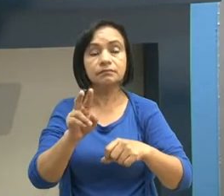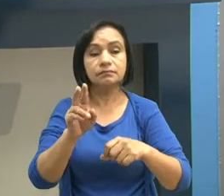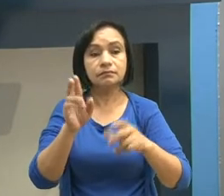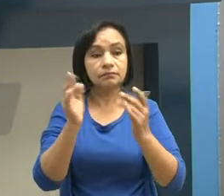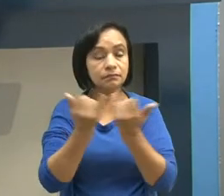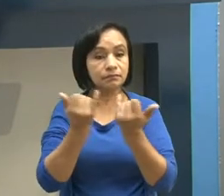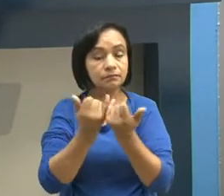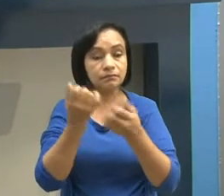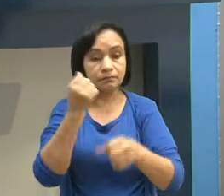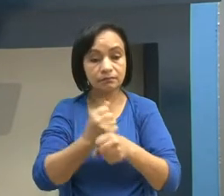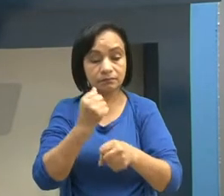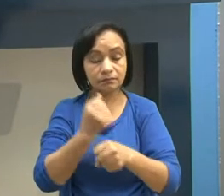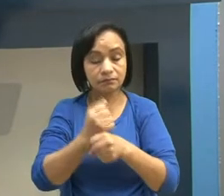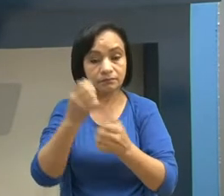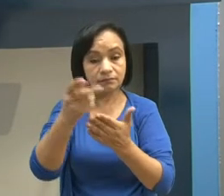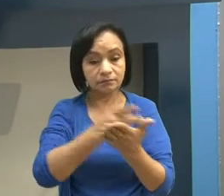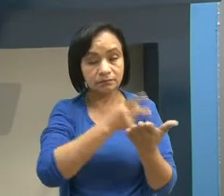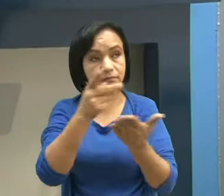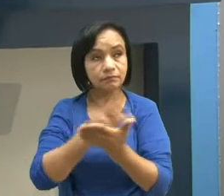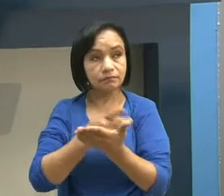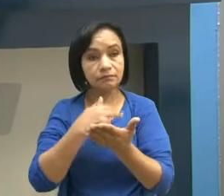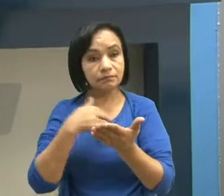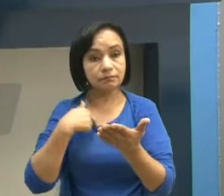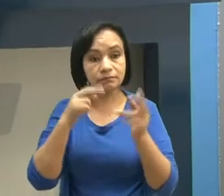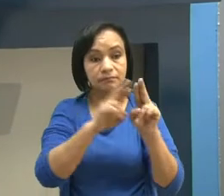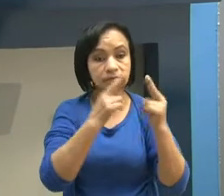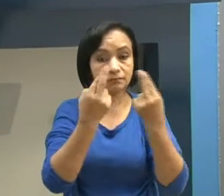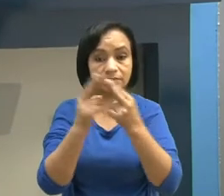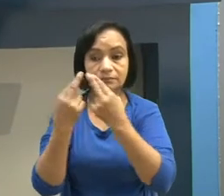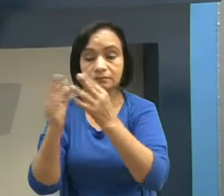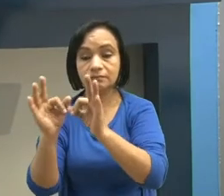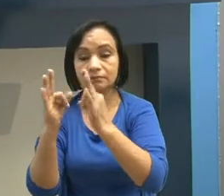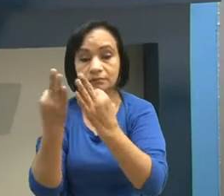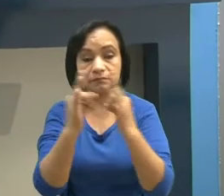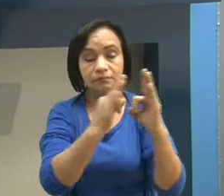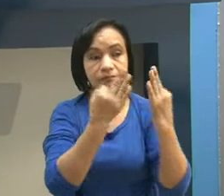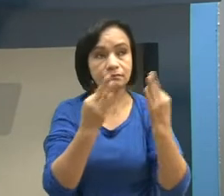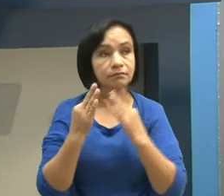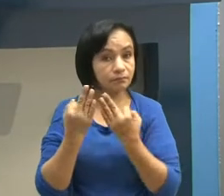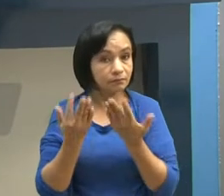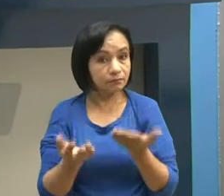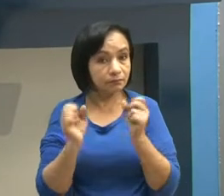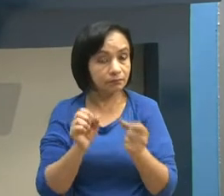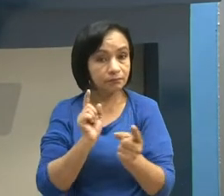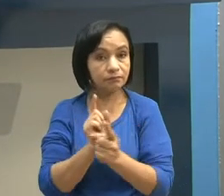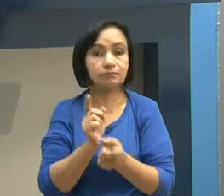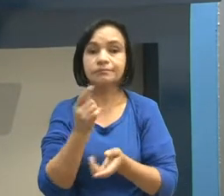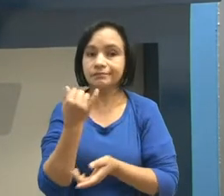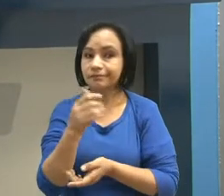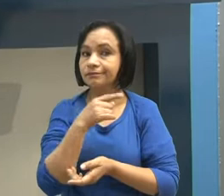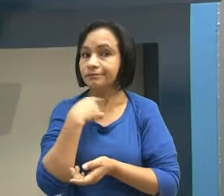que es la letra pequeña de todos estos proyectos que se ejecutan, ¿no? Eso de encuentro en el territorio, con la familia y con las comunidades. Fíjate que